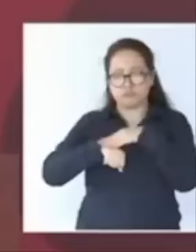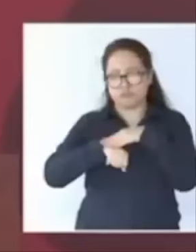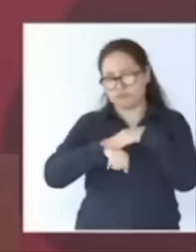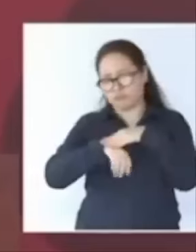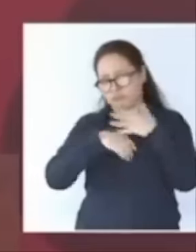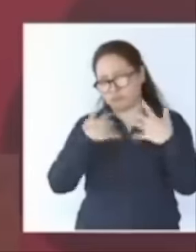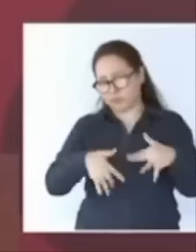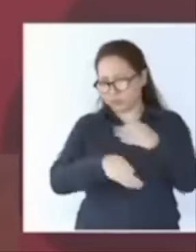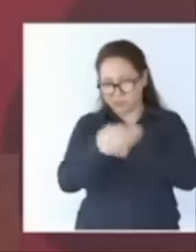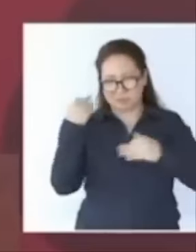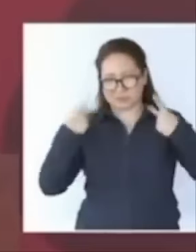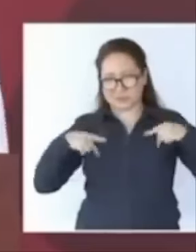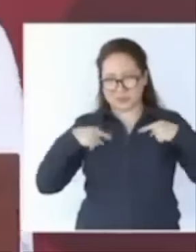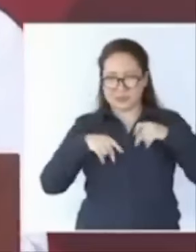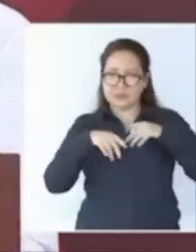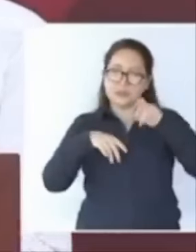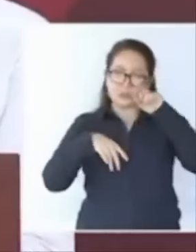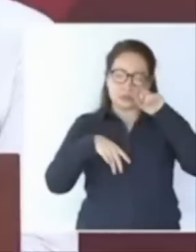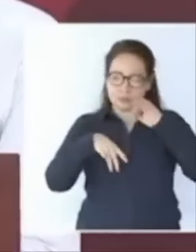para que